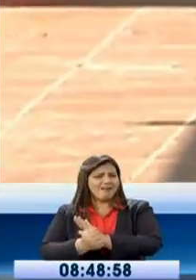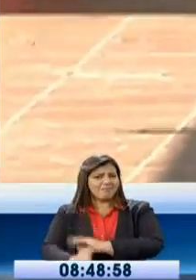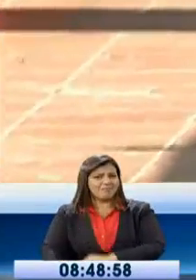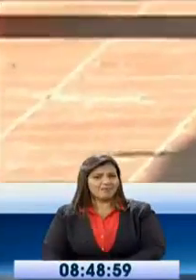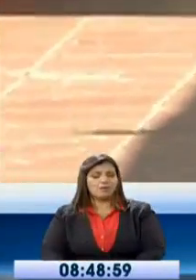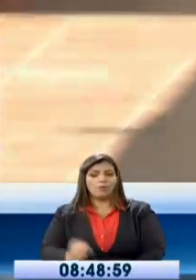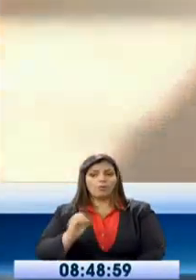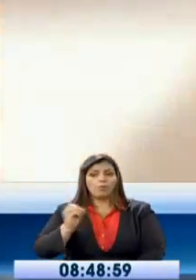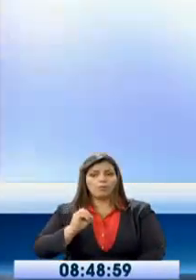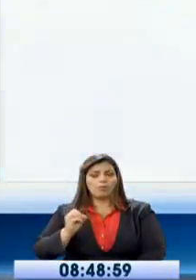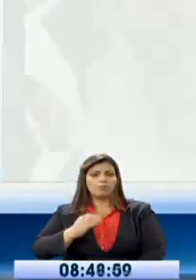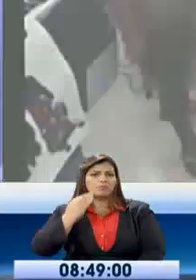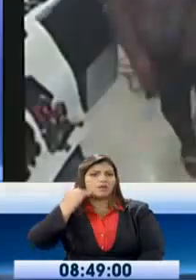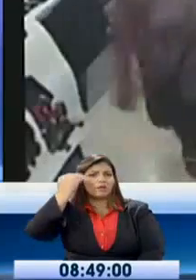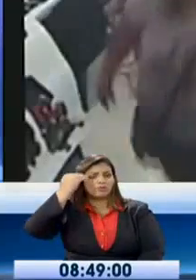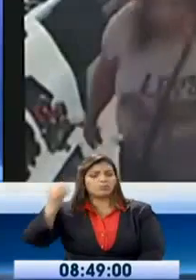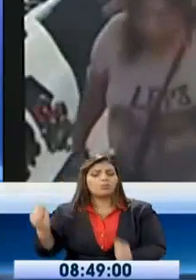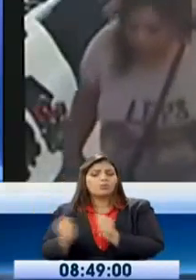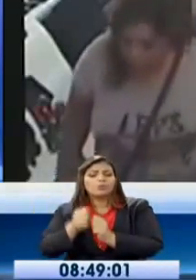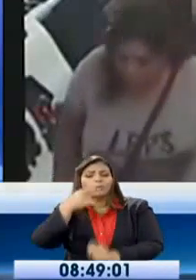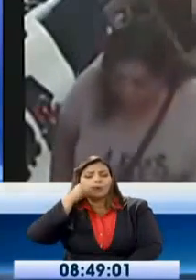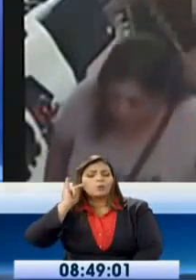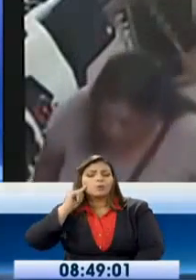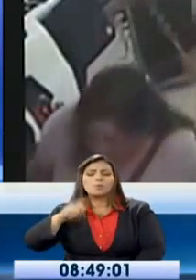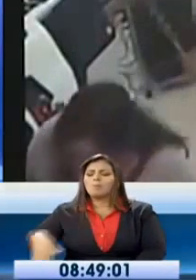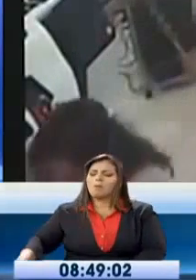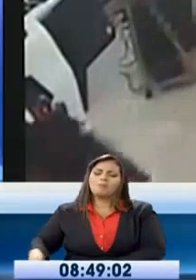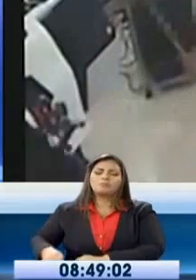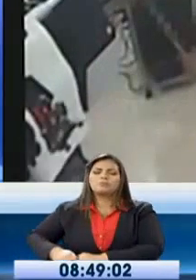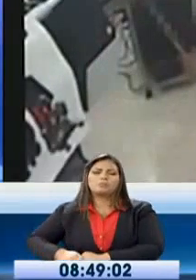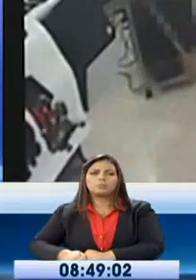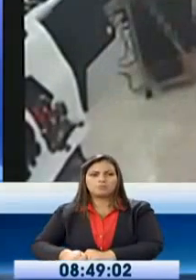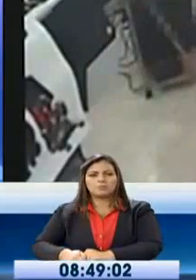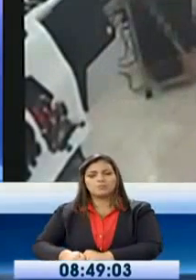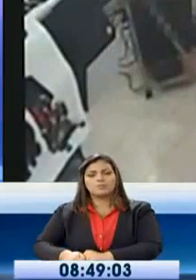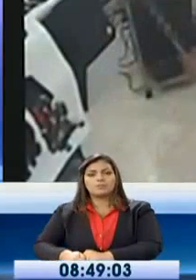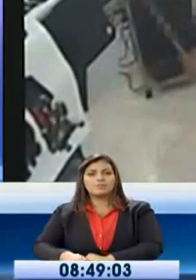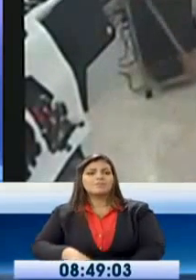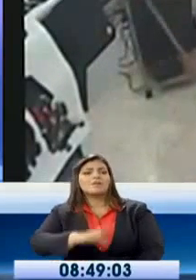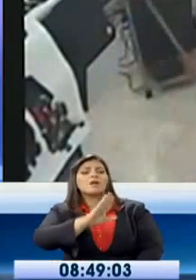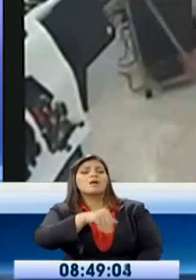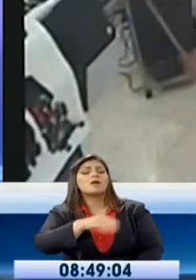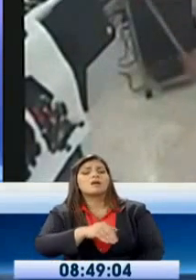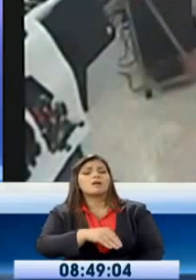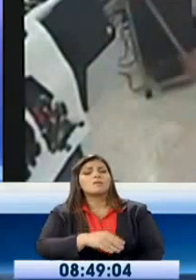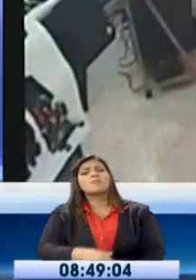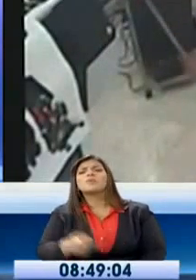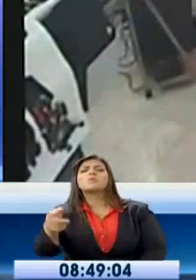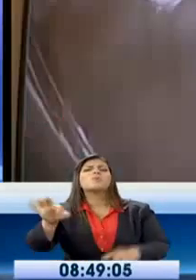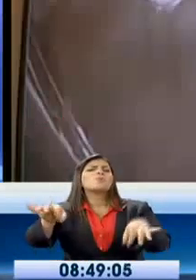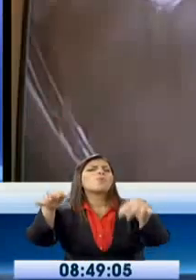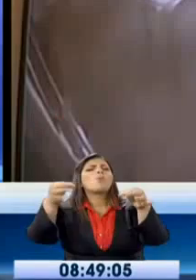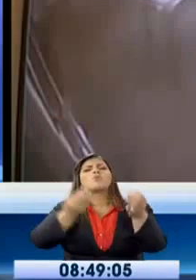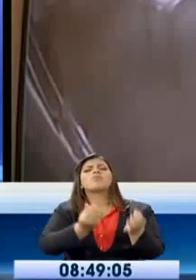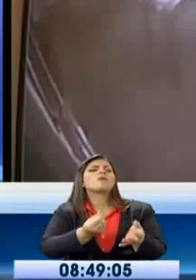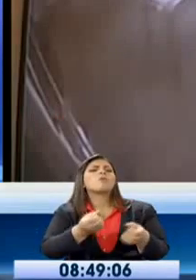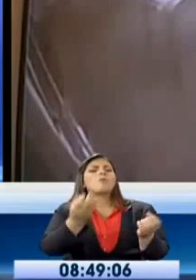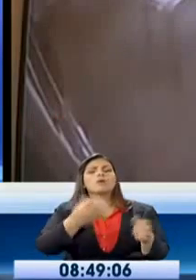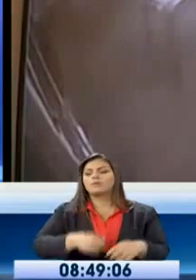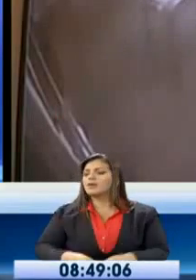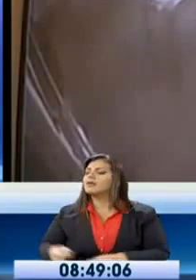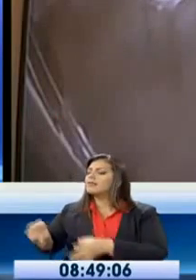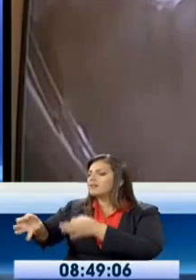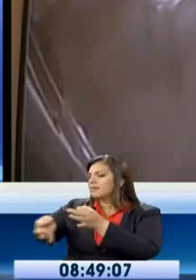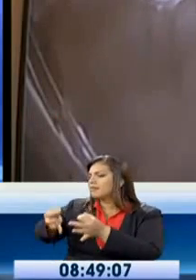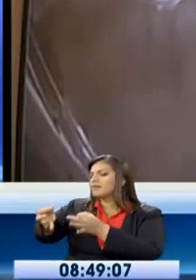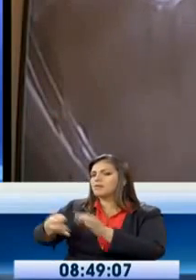fechorías de los adultos. Está preguntando, mientras a unos le hacen conversa, el niñito está cogiendo las prendas. O sea, el niñito es el que se está robando las